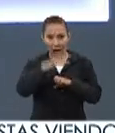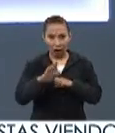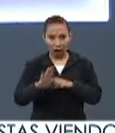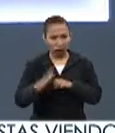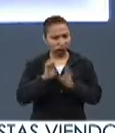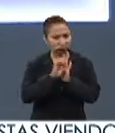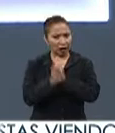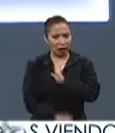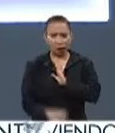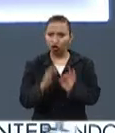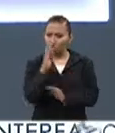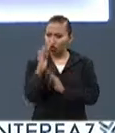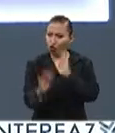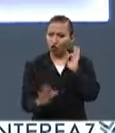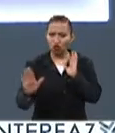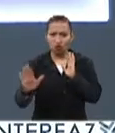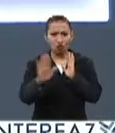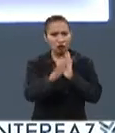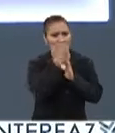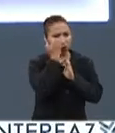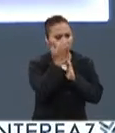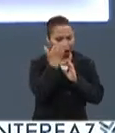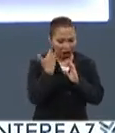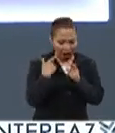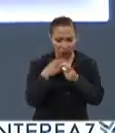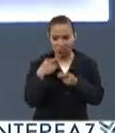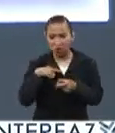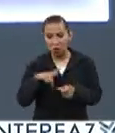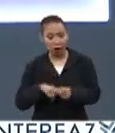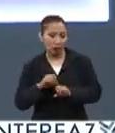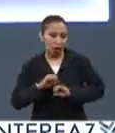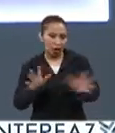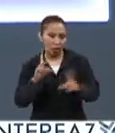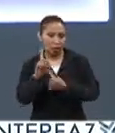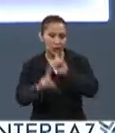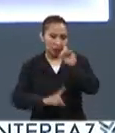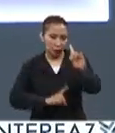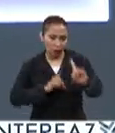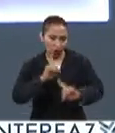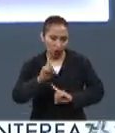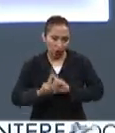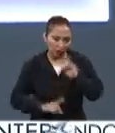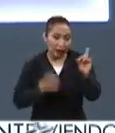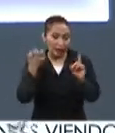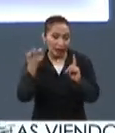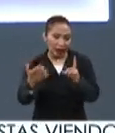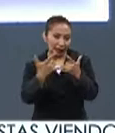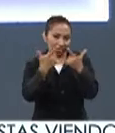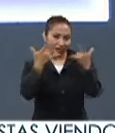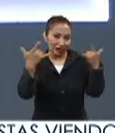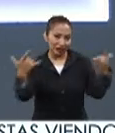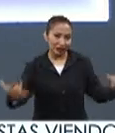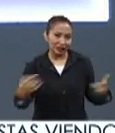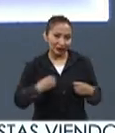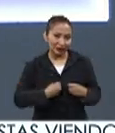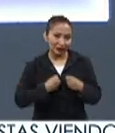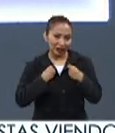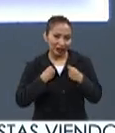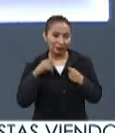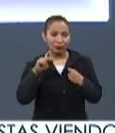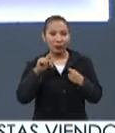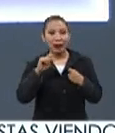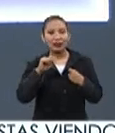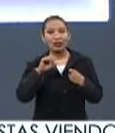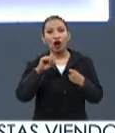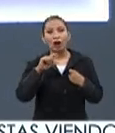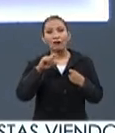es un ejemplo en todos los sentidos, académico, personal y por supuesto también el atlético. Y esta es la historia de vida de